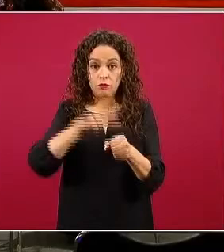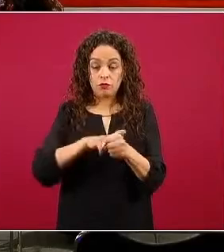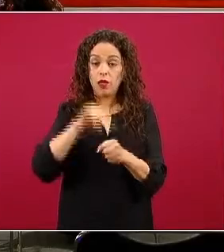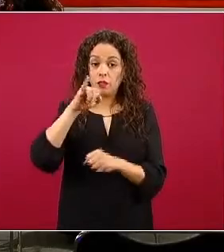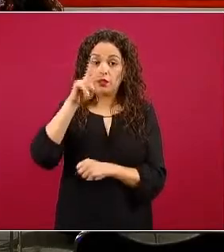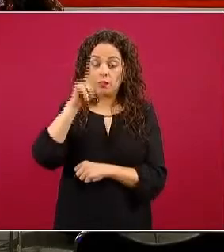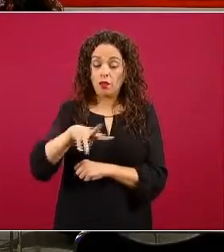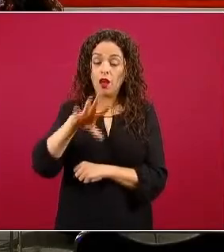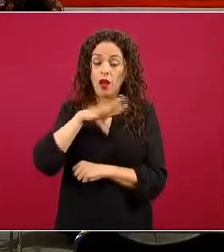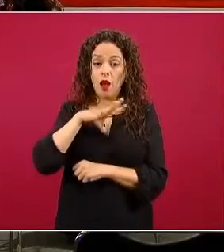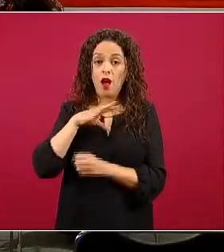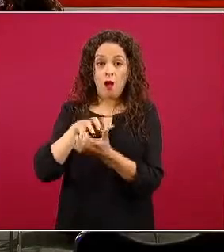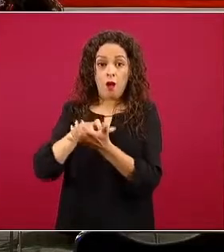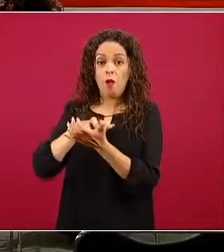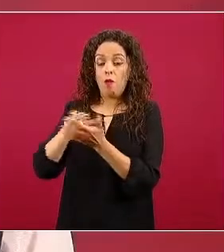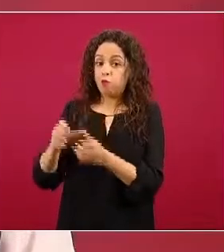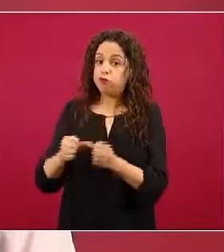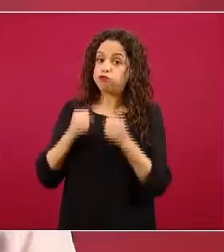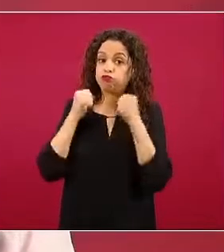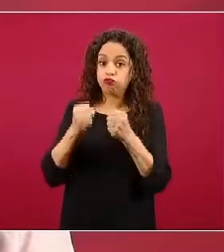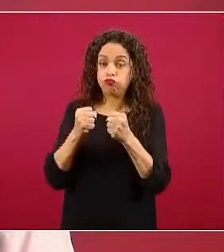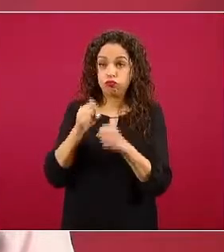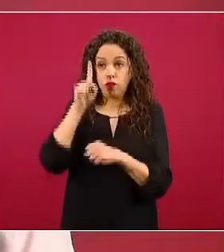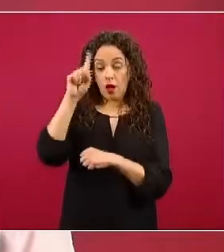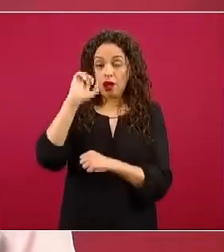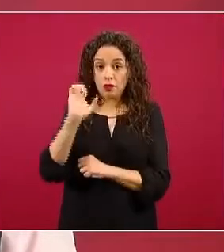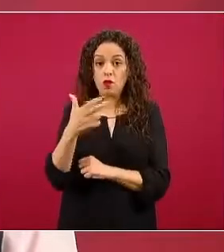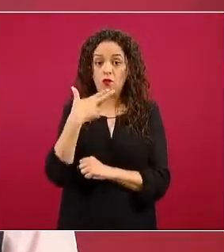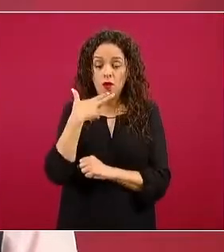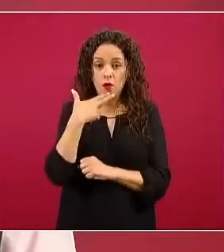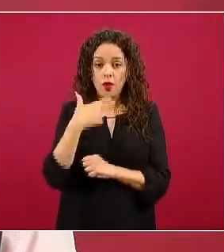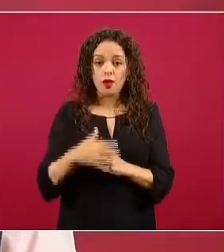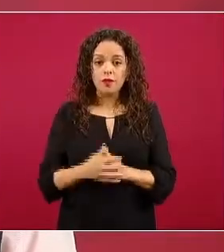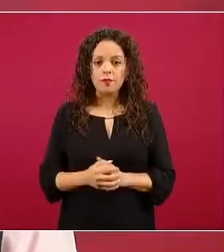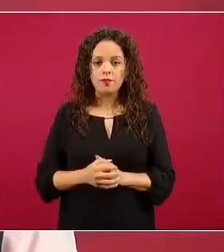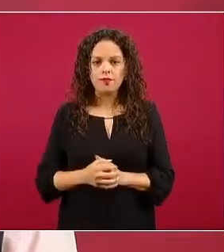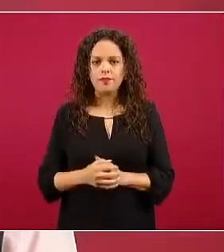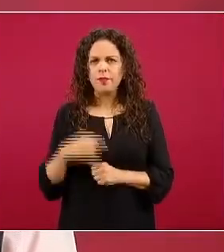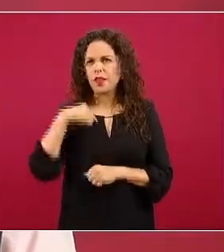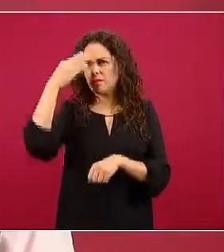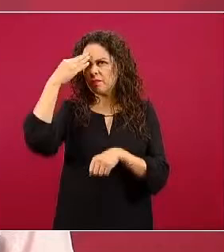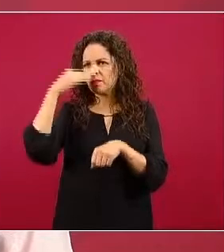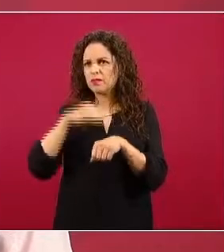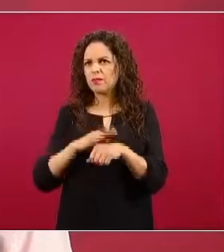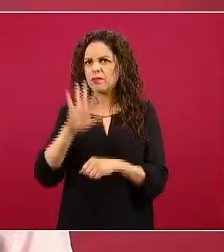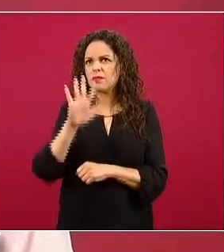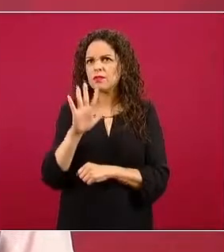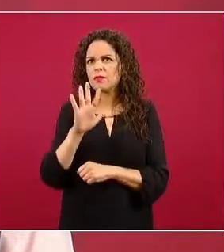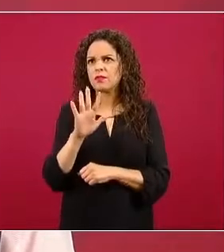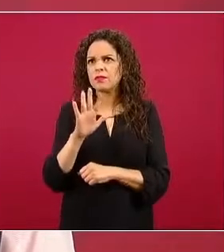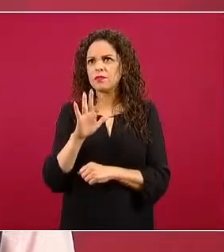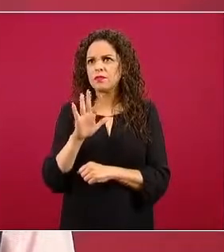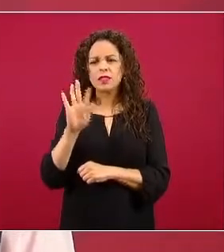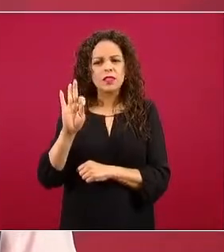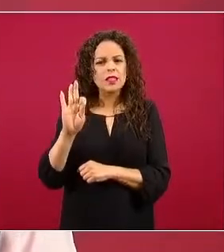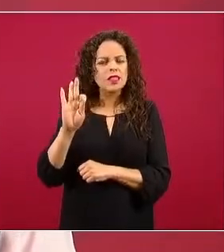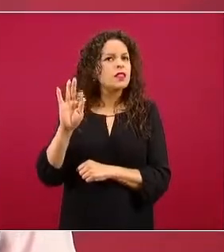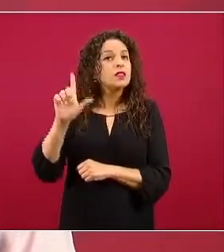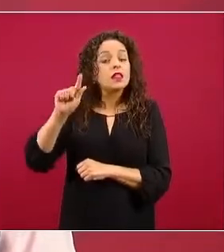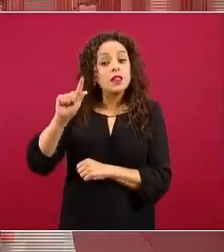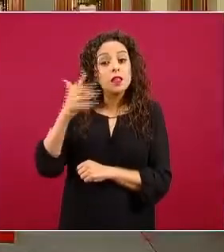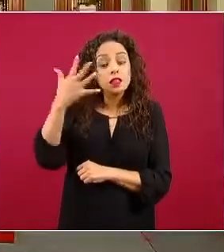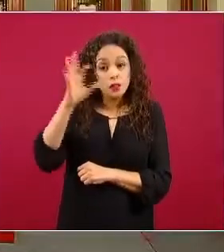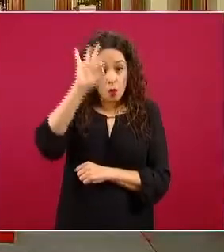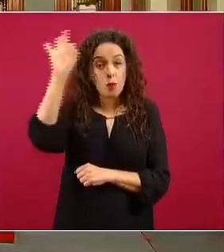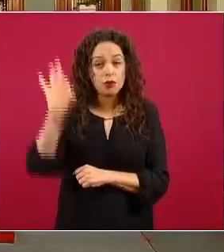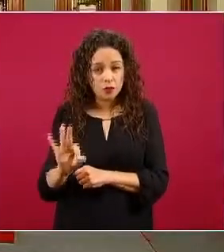altas las ocupaciones hospitalarias en Chihuahua. Si mal no recuerdo, está rayándole al 75%, pero